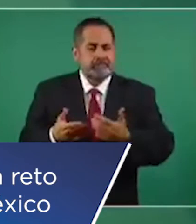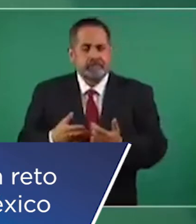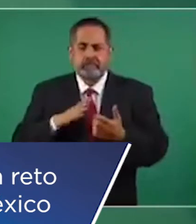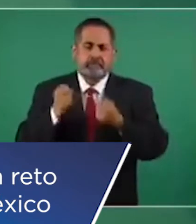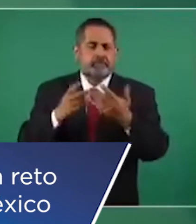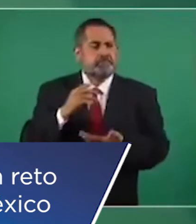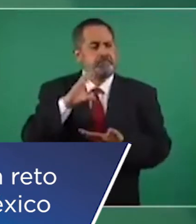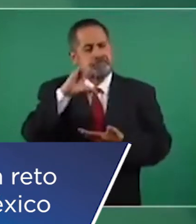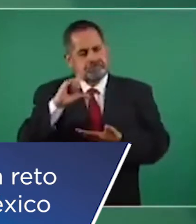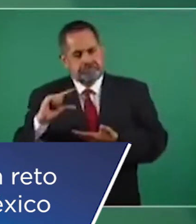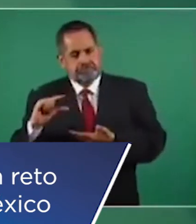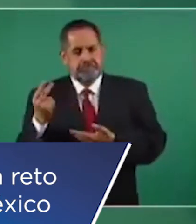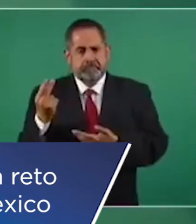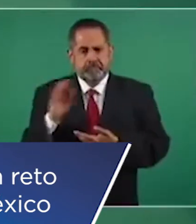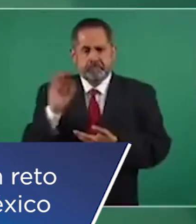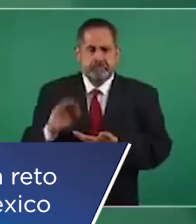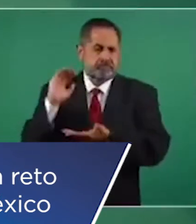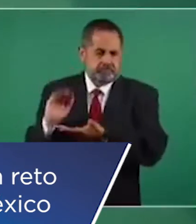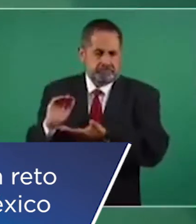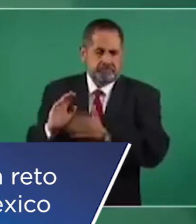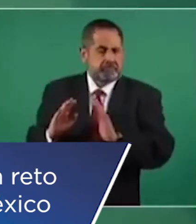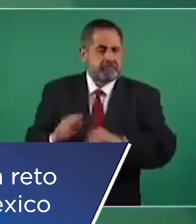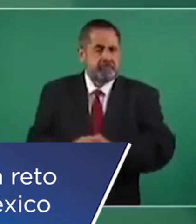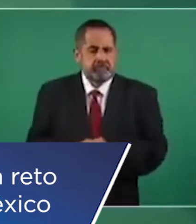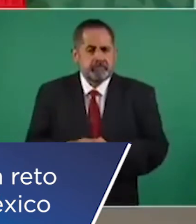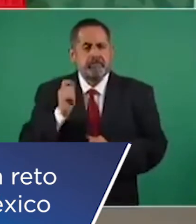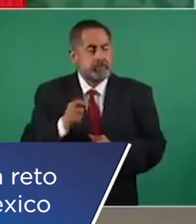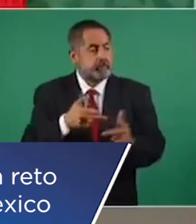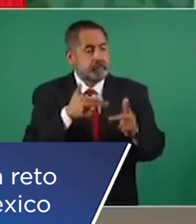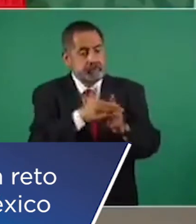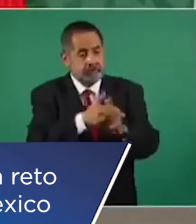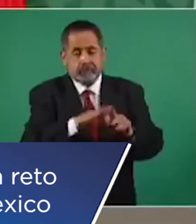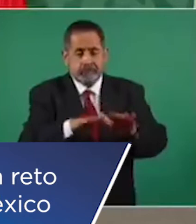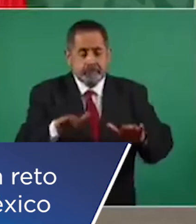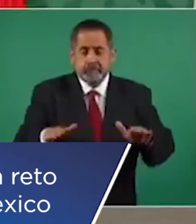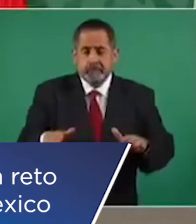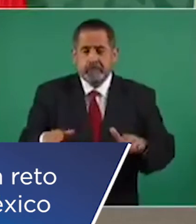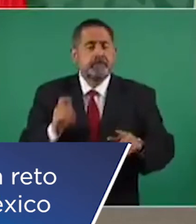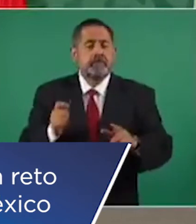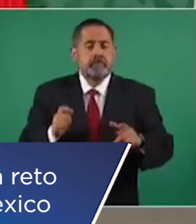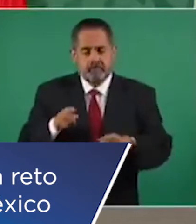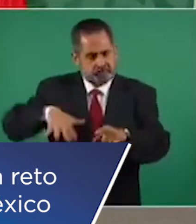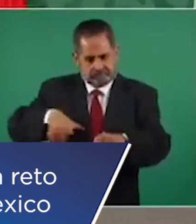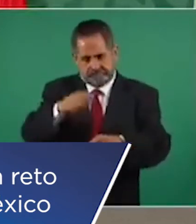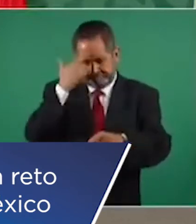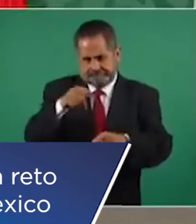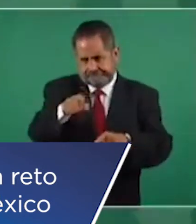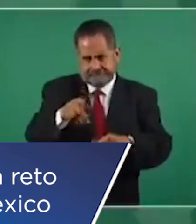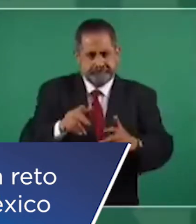tenemos una disminución del 25%, porque los homicidios, en efecto, como tú lo